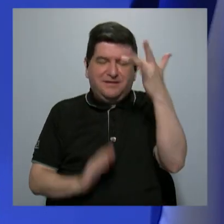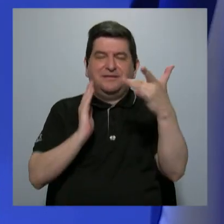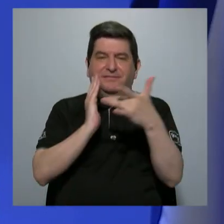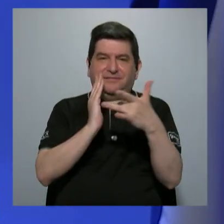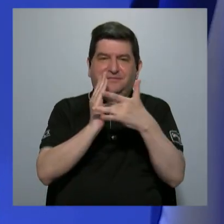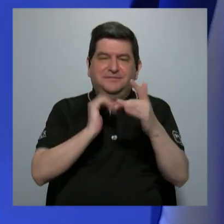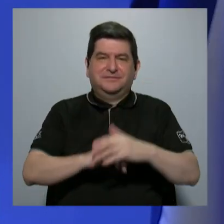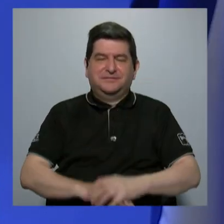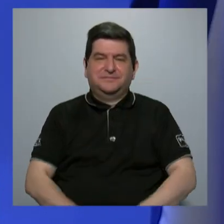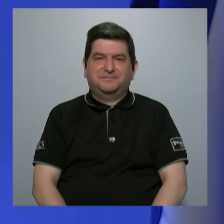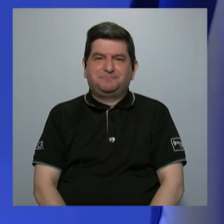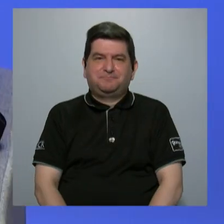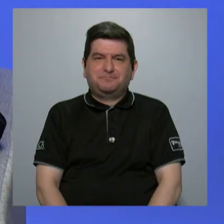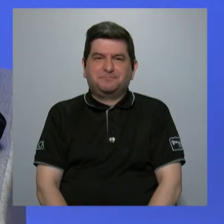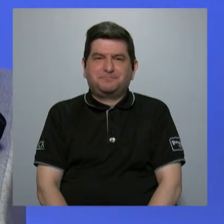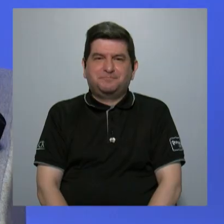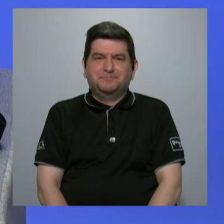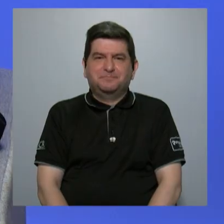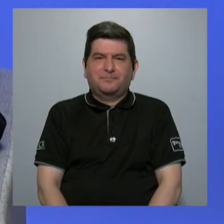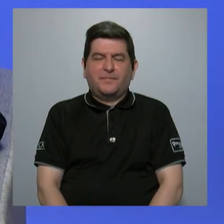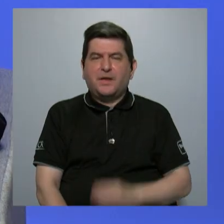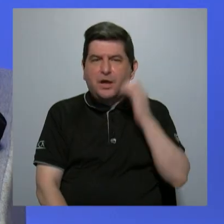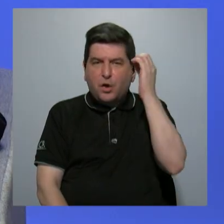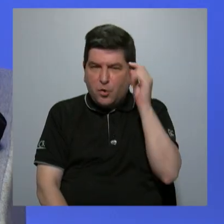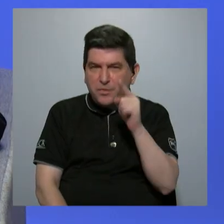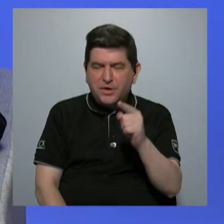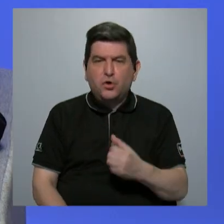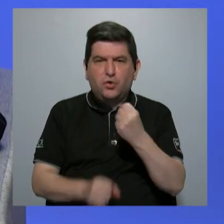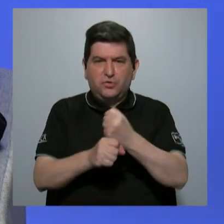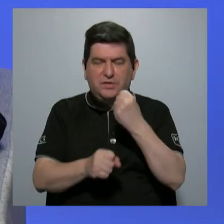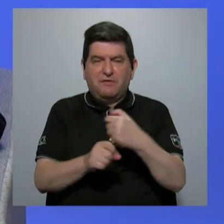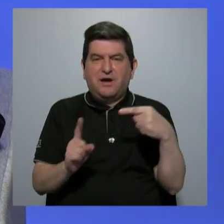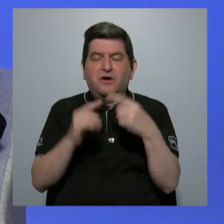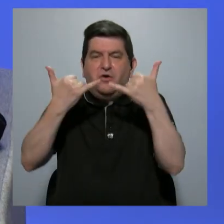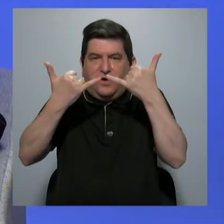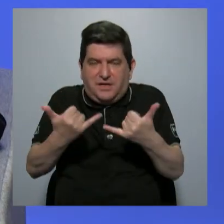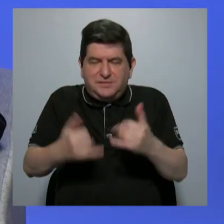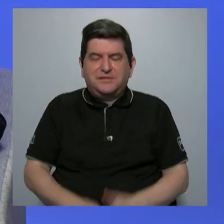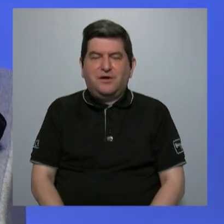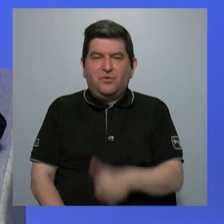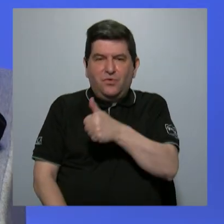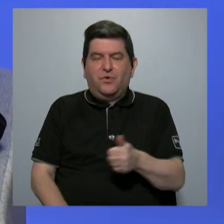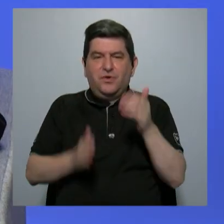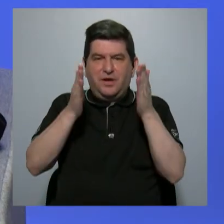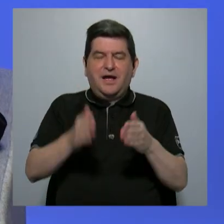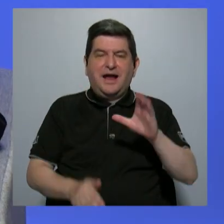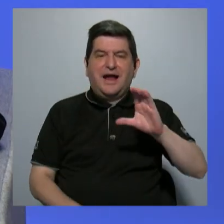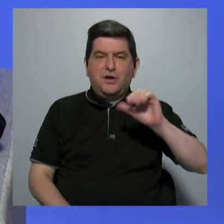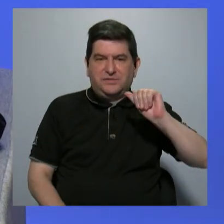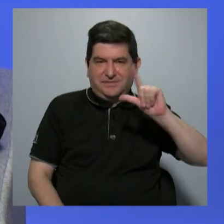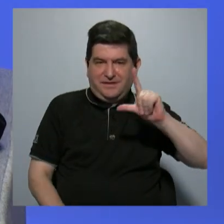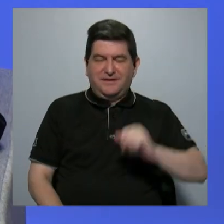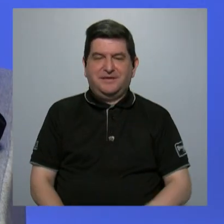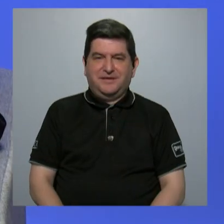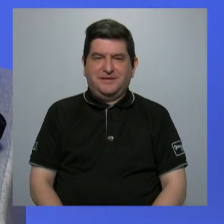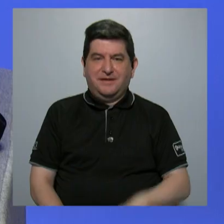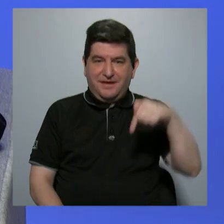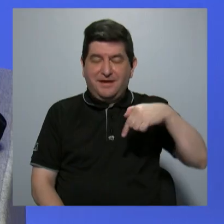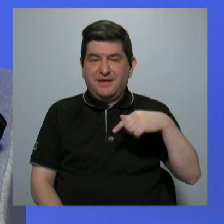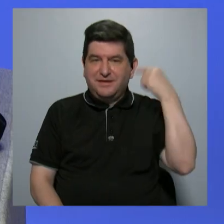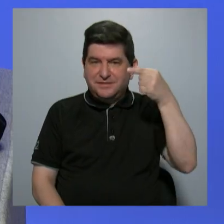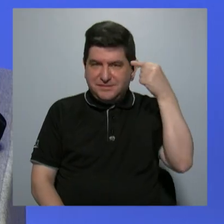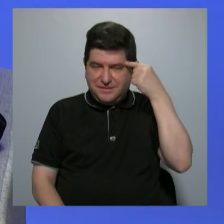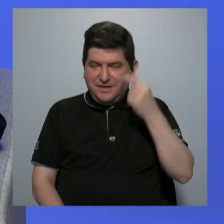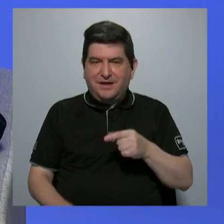artificial. Perfecto. ¿Qué opinión tiene de la labor realizada hasta el momento por el rector Carlos Araya durante su administración?